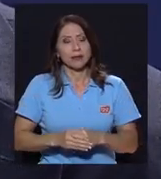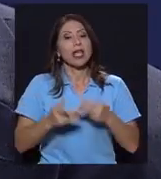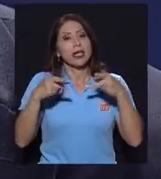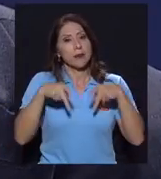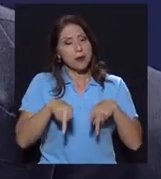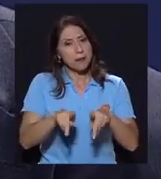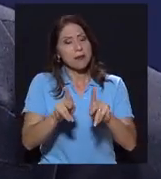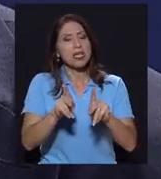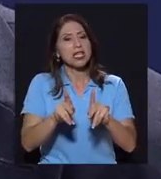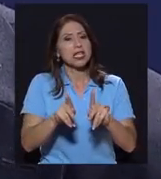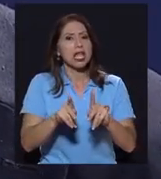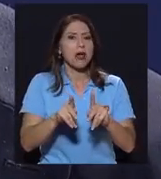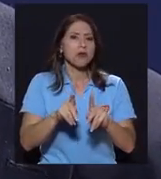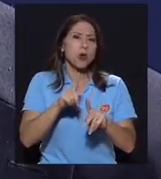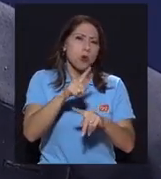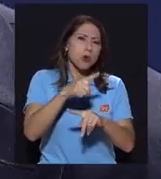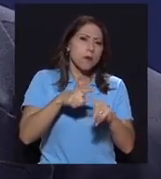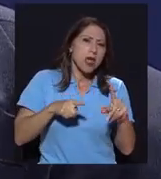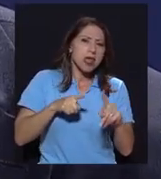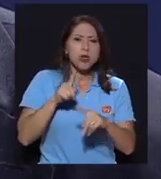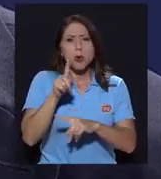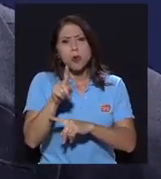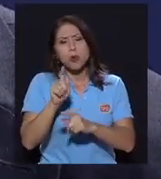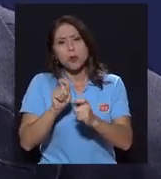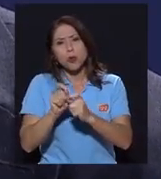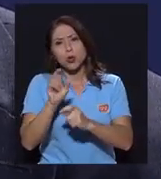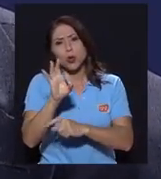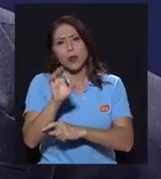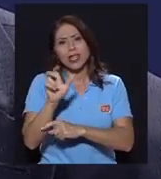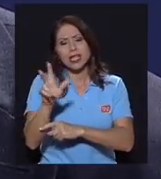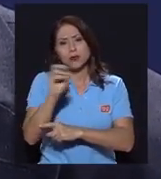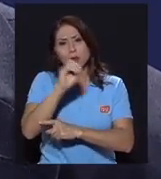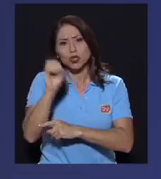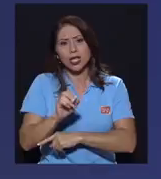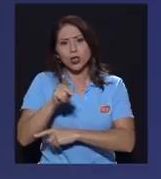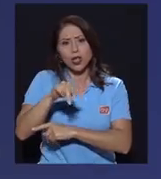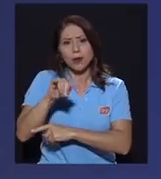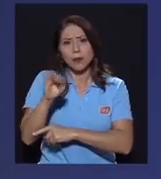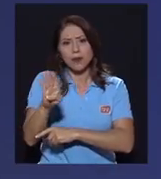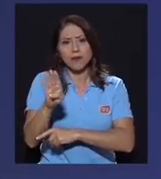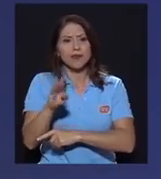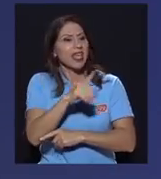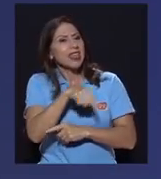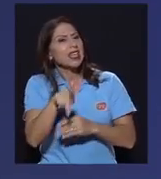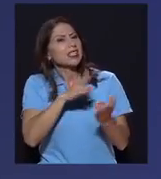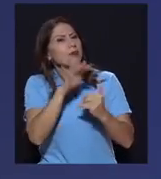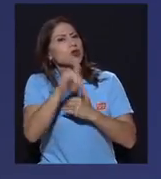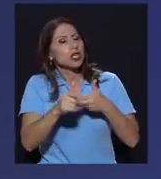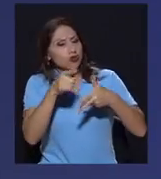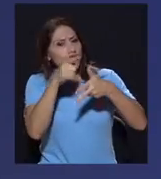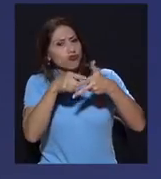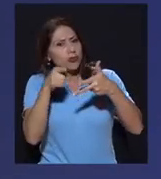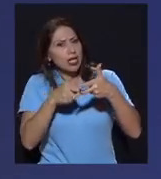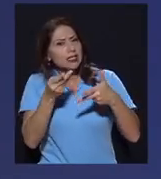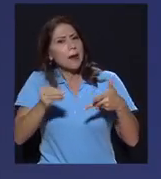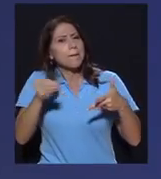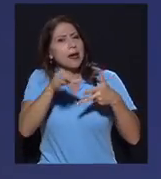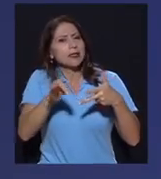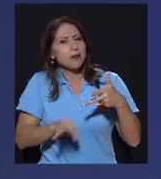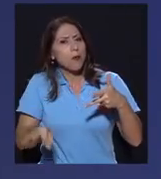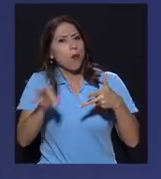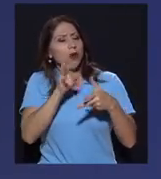permita 1 y medio 1 93 por ciento del pib cuáles son los contenidos de ese proyecto las tres cosas más importantes que podrían